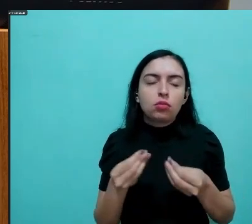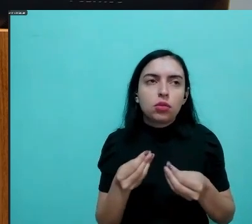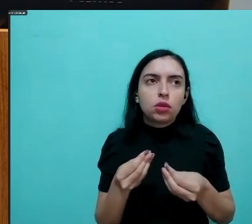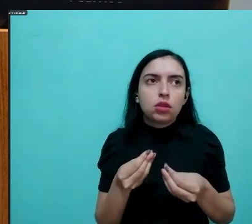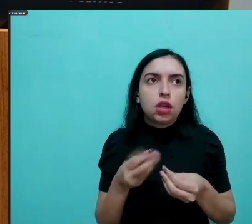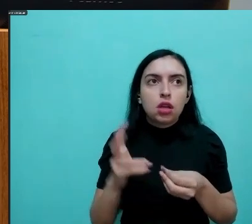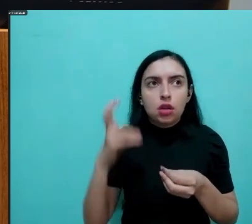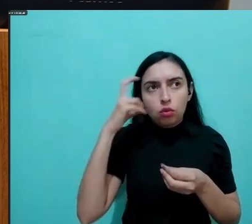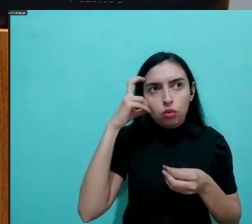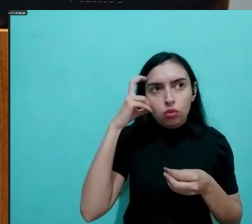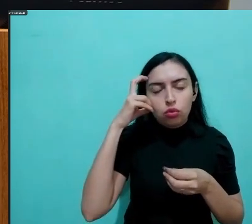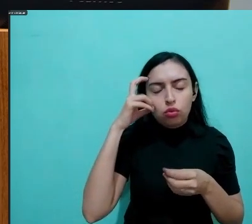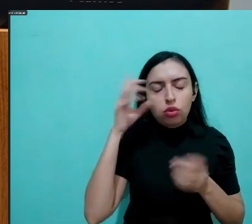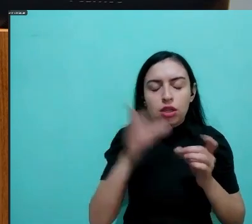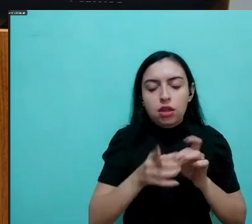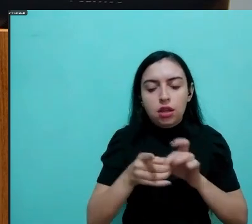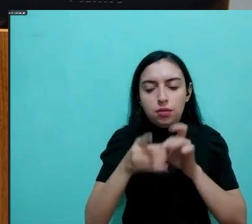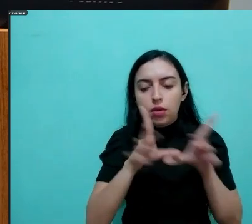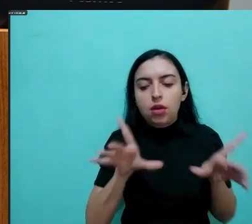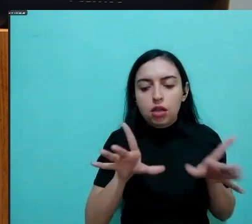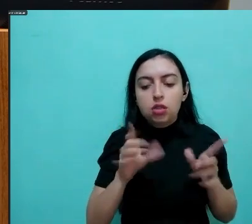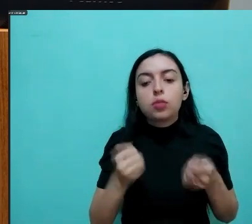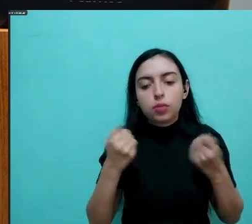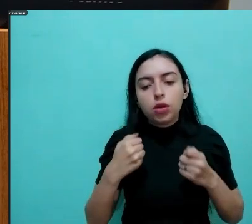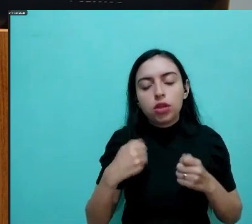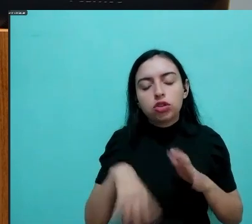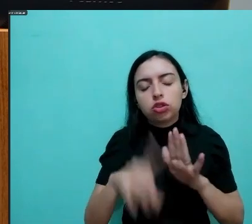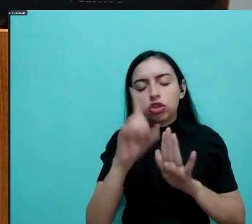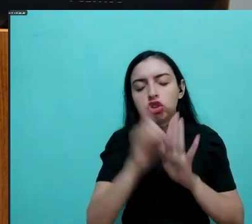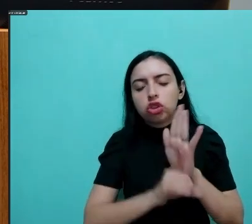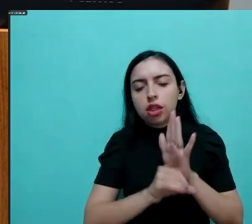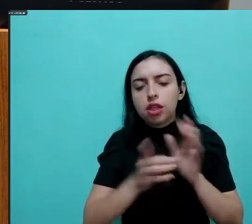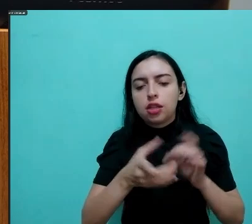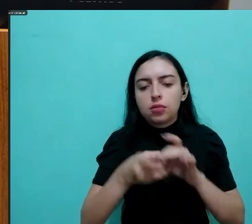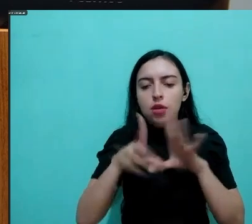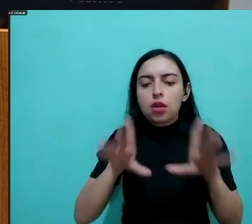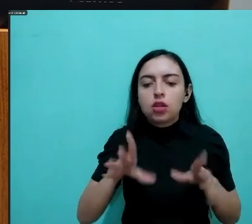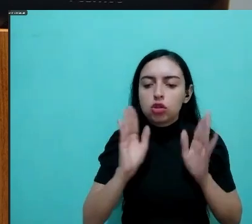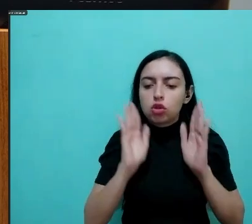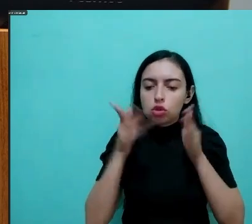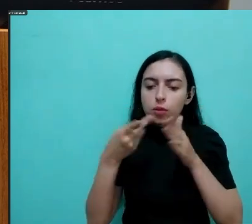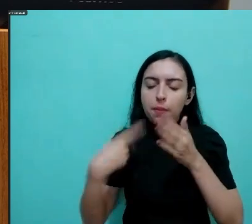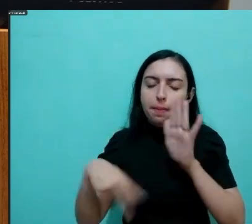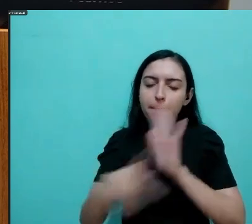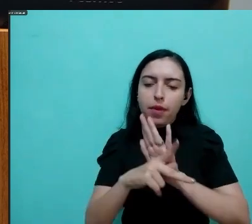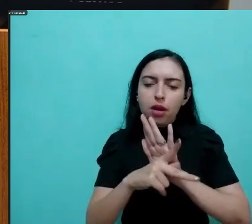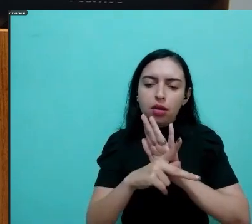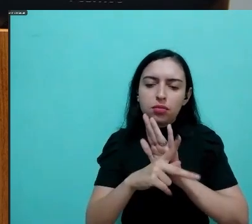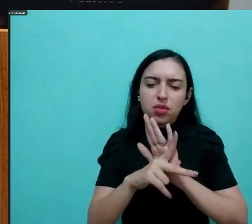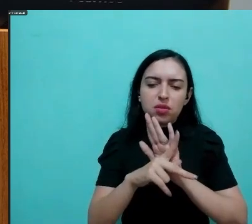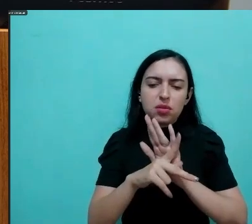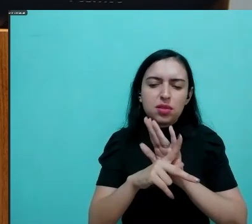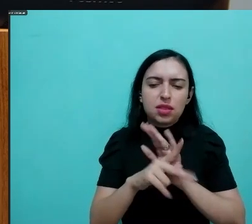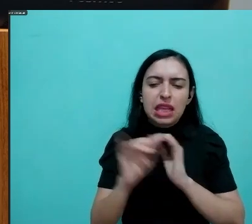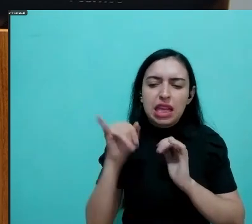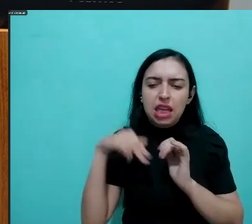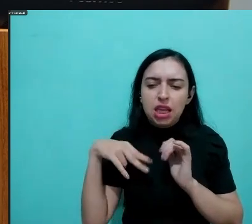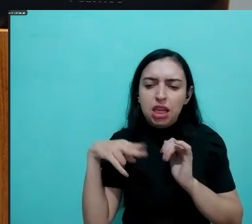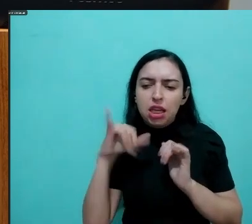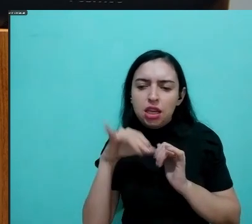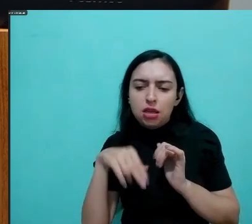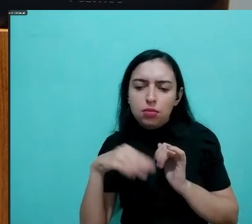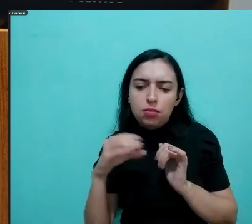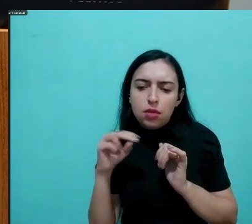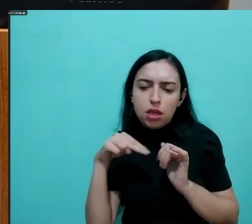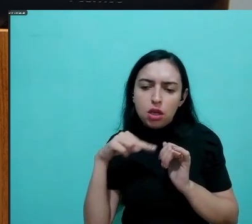democracia puede dar derechos democráticos a sus propios enemigos? Y hay dos versiones.